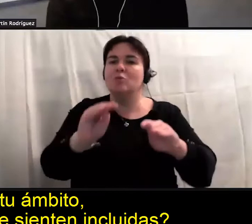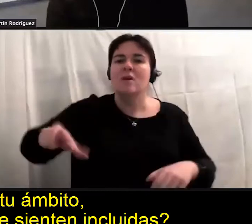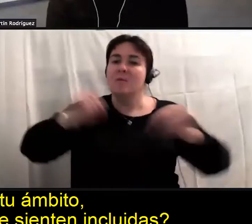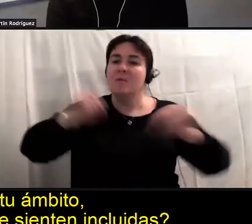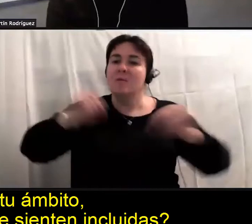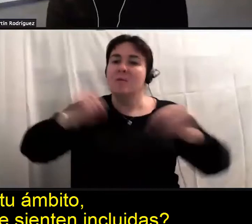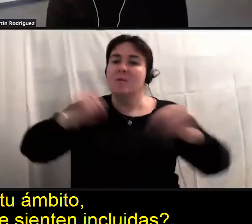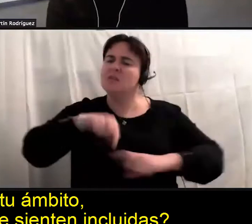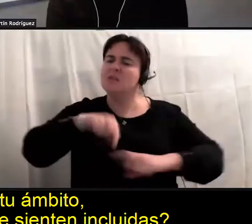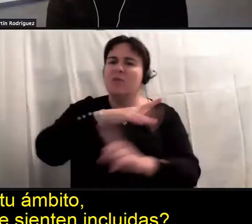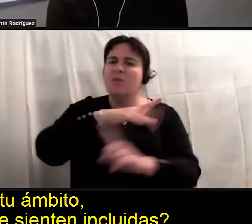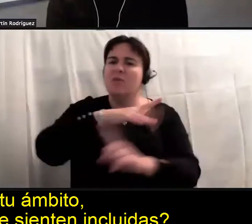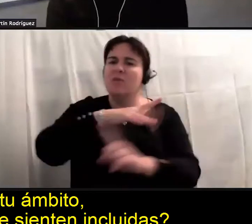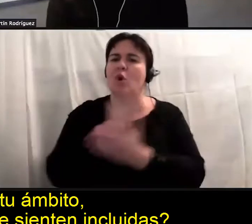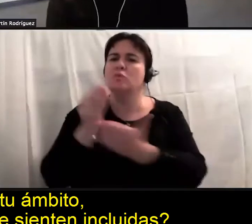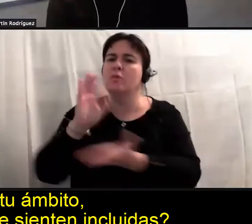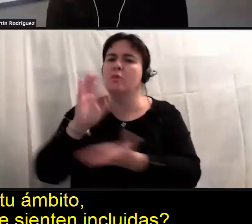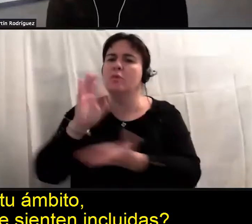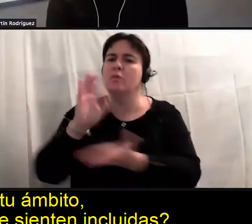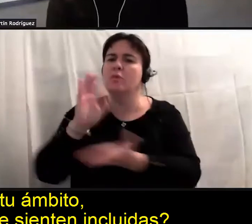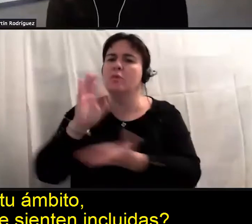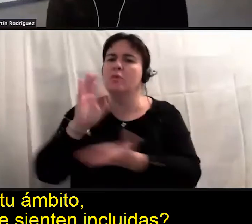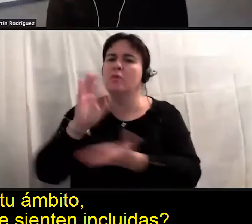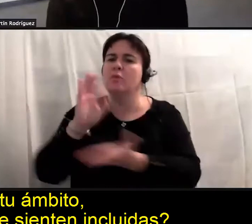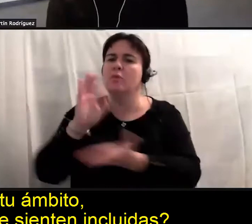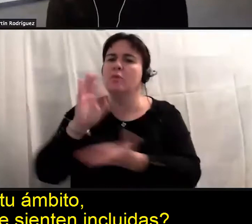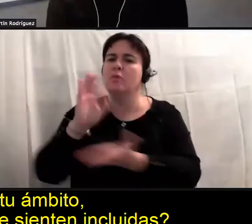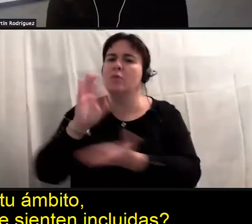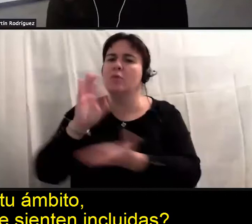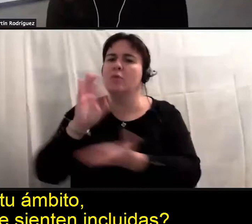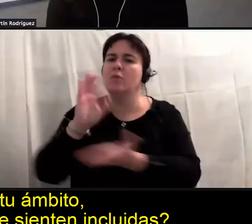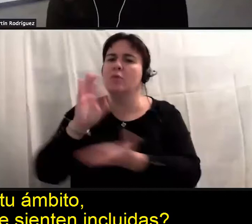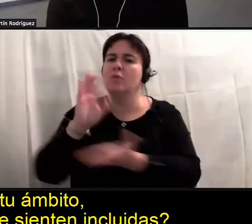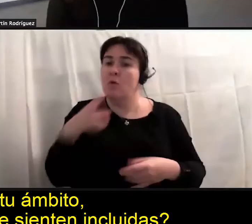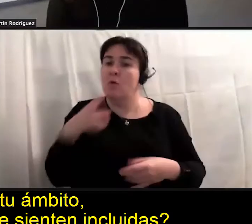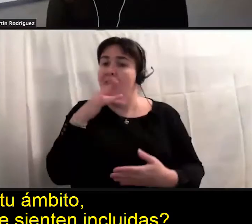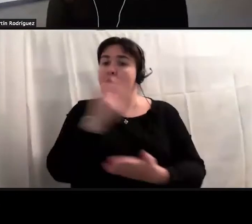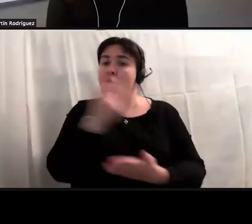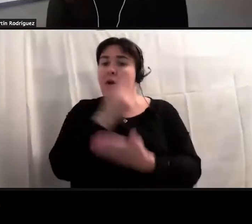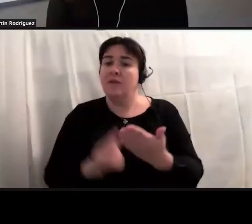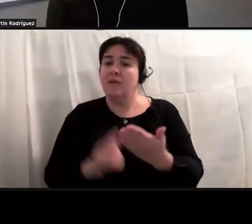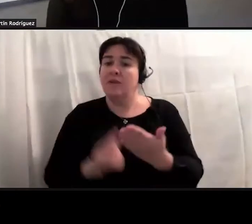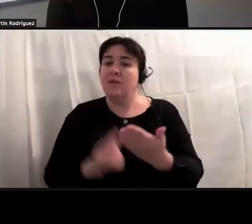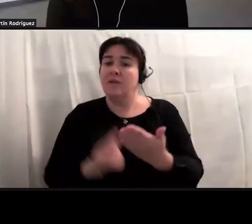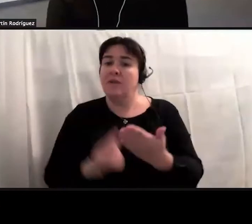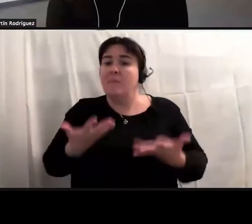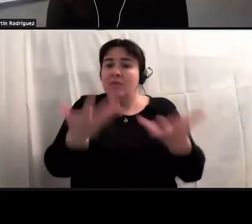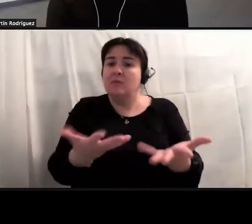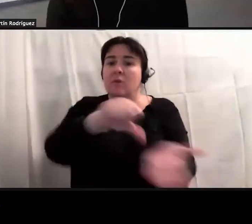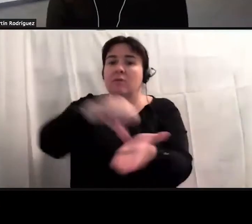y servicios que hemos diseñado y que existen disponibles a día de hoy en nuestras ciudades?